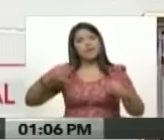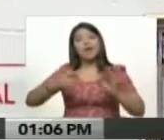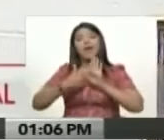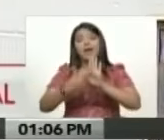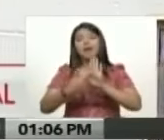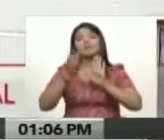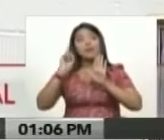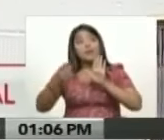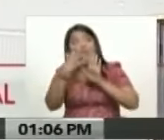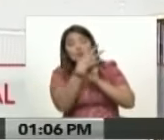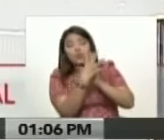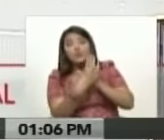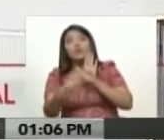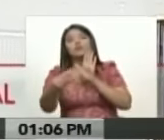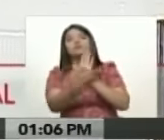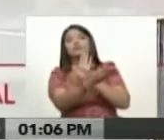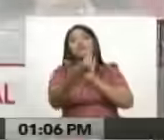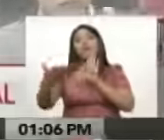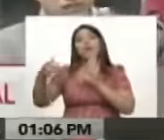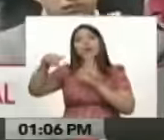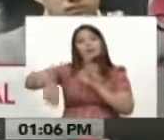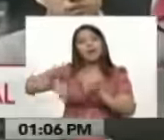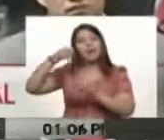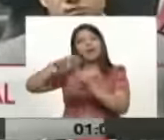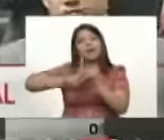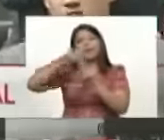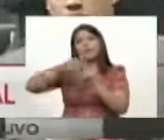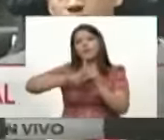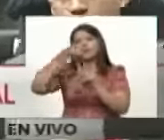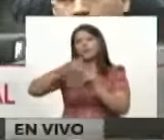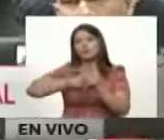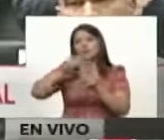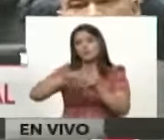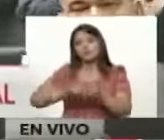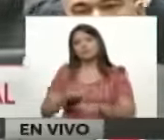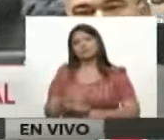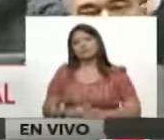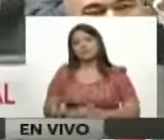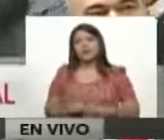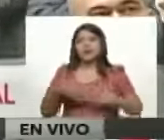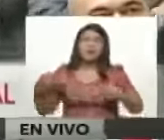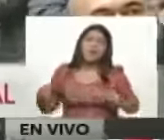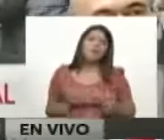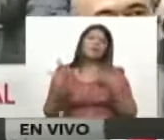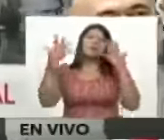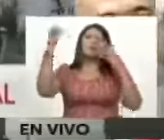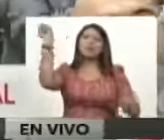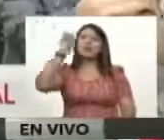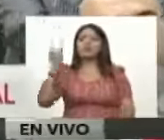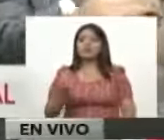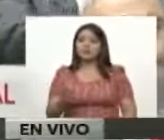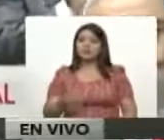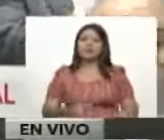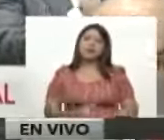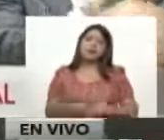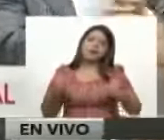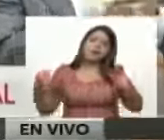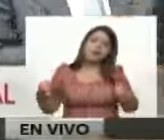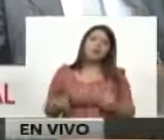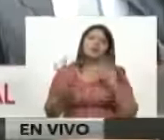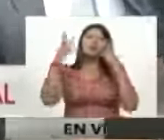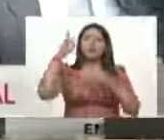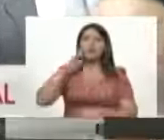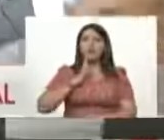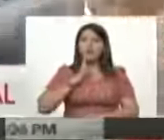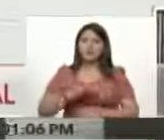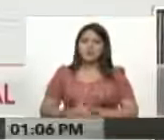a seguir en la lucha que viene. ¡Que viva Venezuela! ¡Que viva